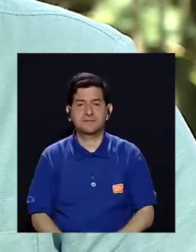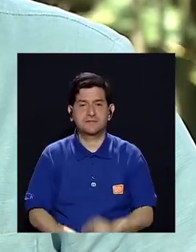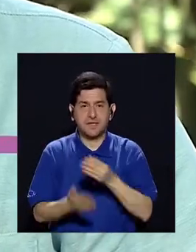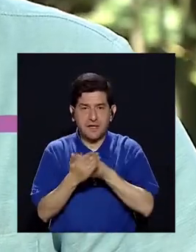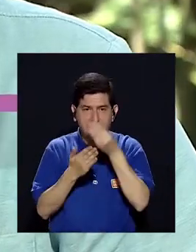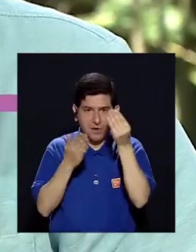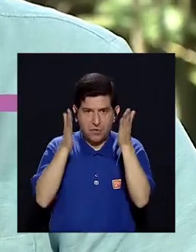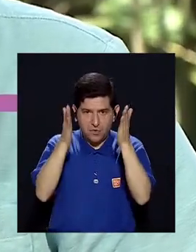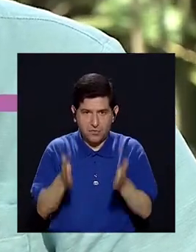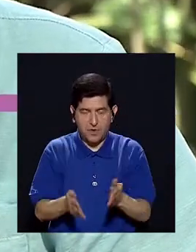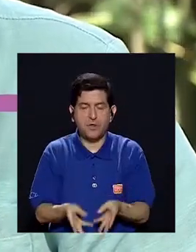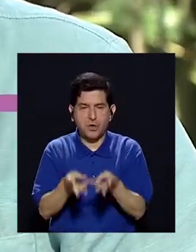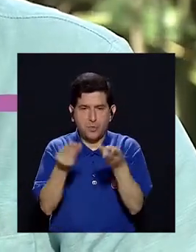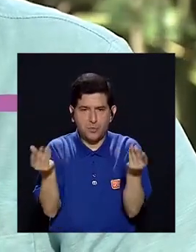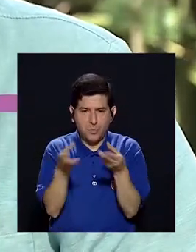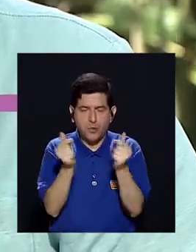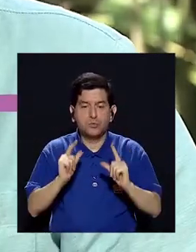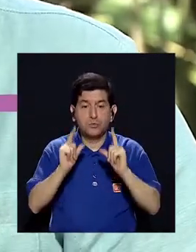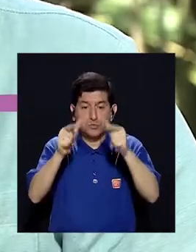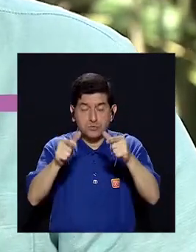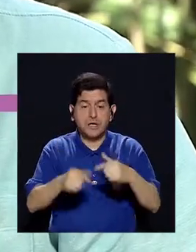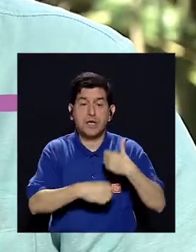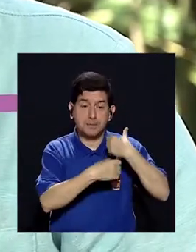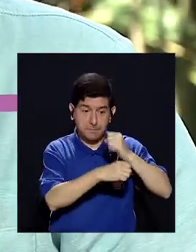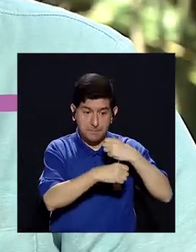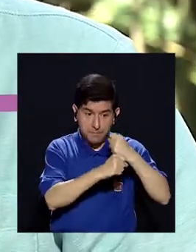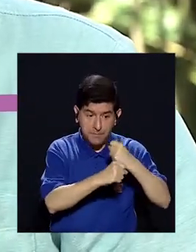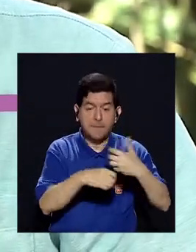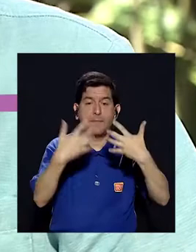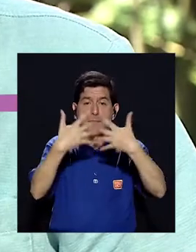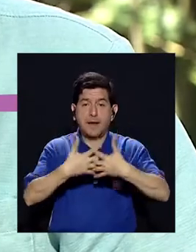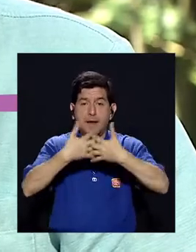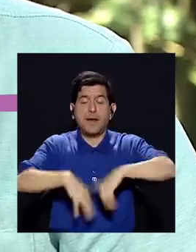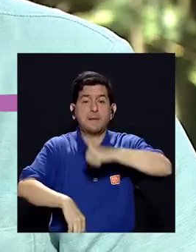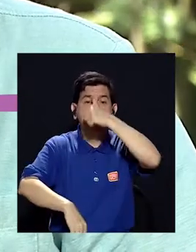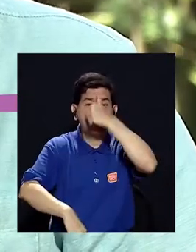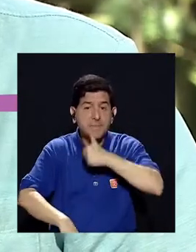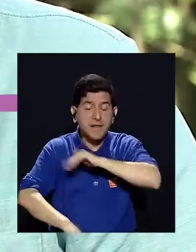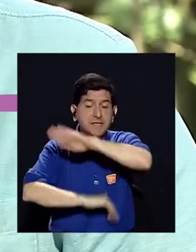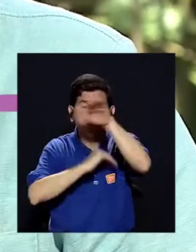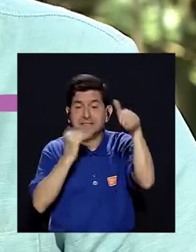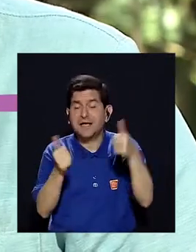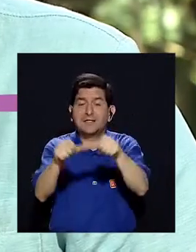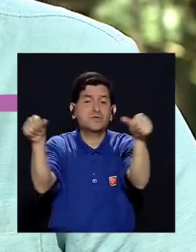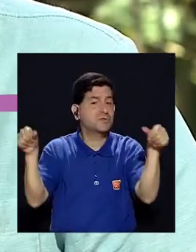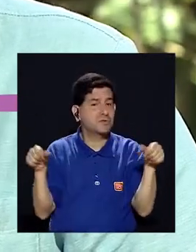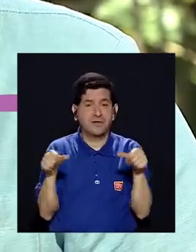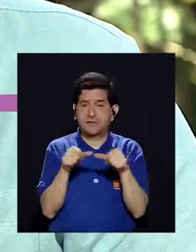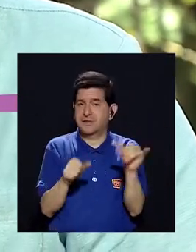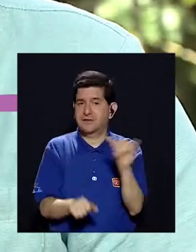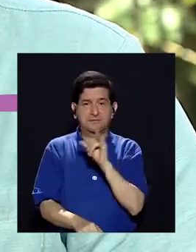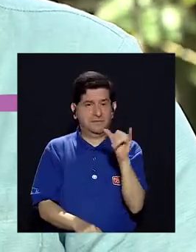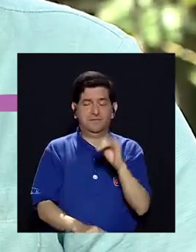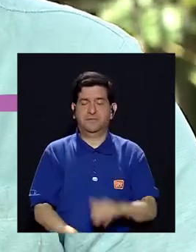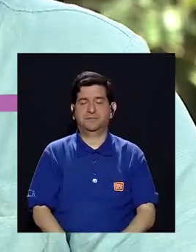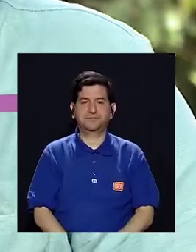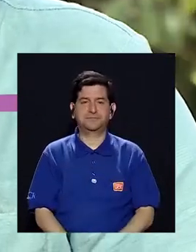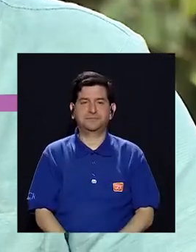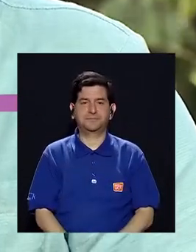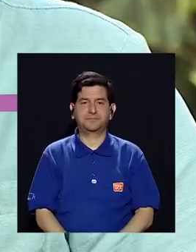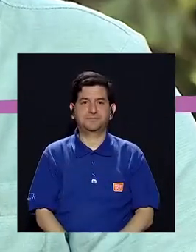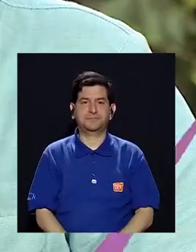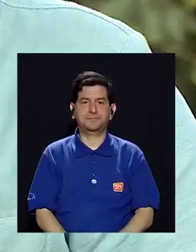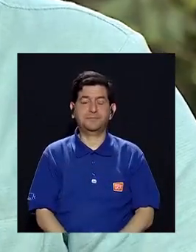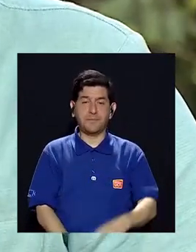como consumidores, como generadores de residuos, las municipalidades, la empresa privada, todos los sectores. De